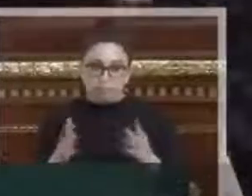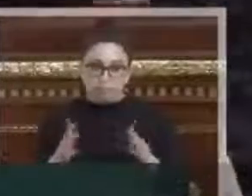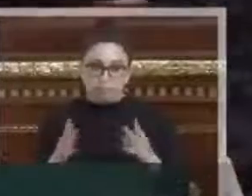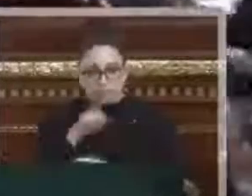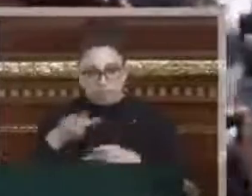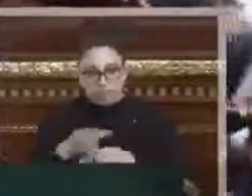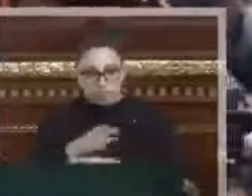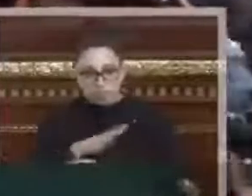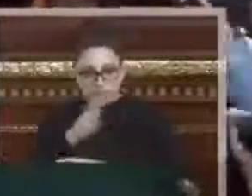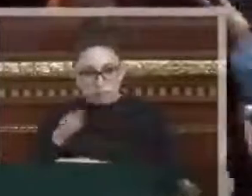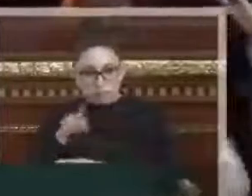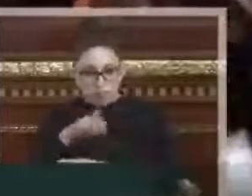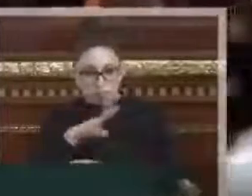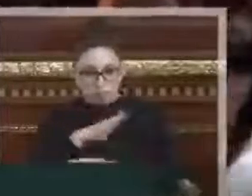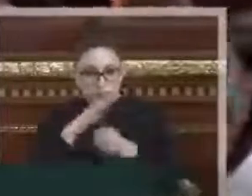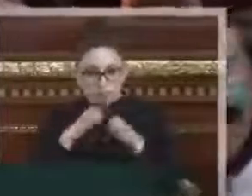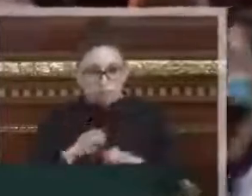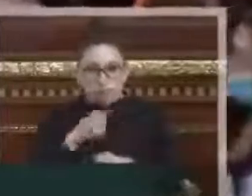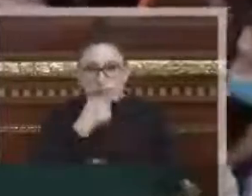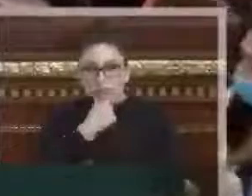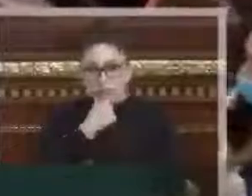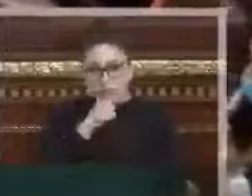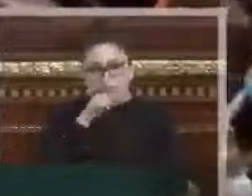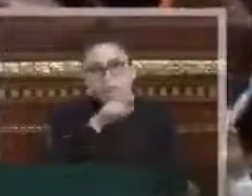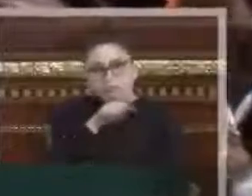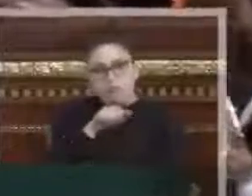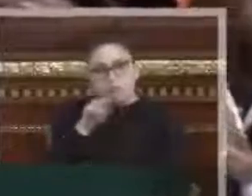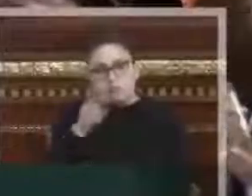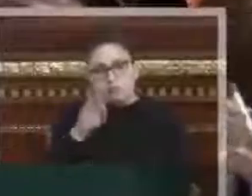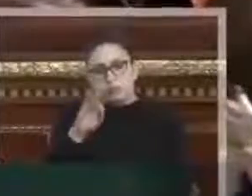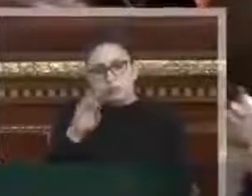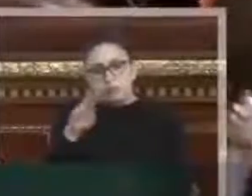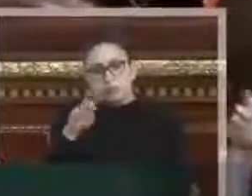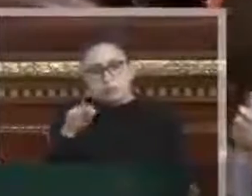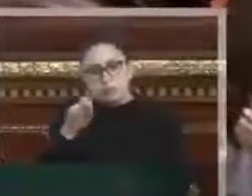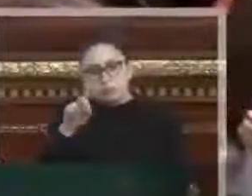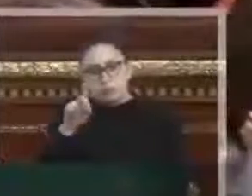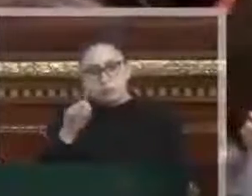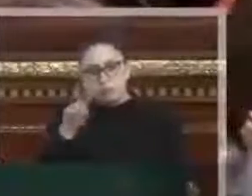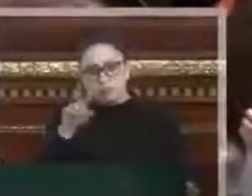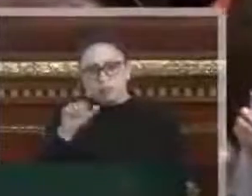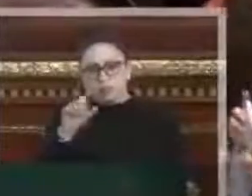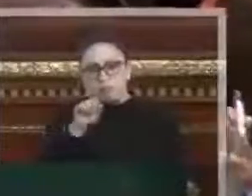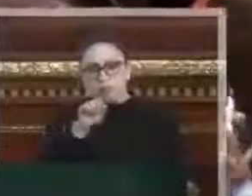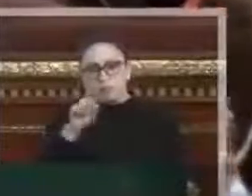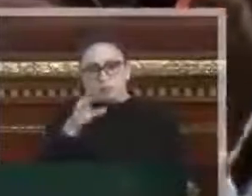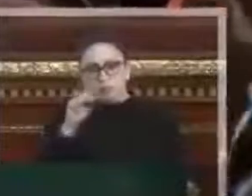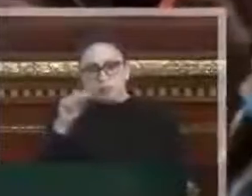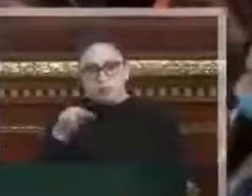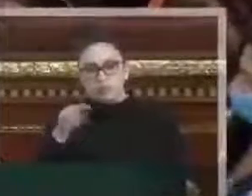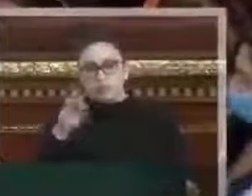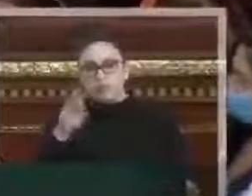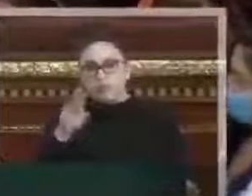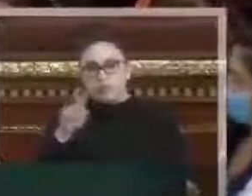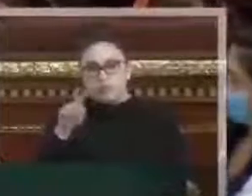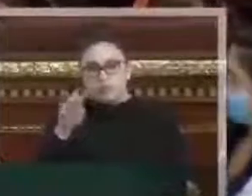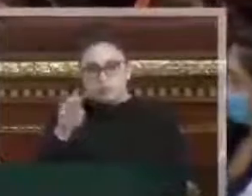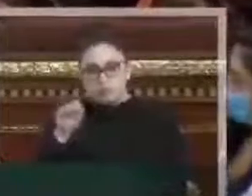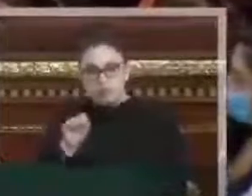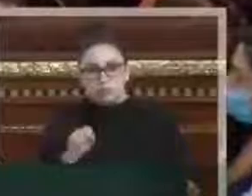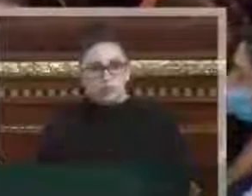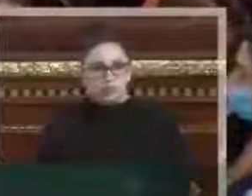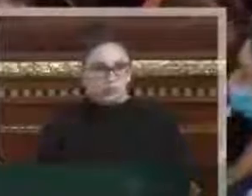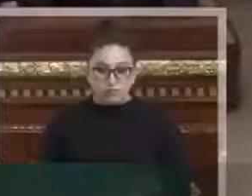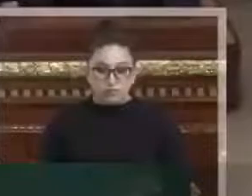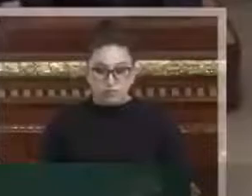desaparición forzada. Como un reconocimiento póstumo a su labor de 2 décadas en la agrupación Infancia Común AC, la antropóloga